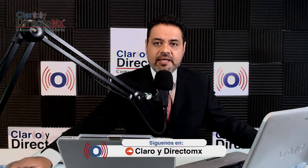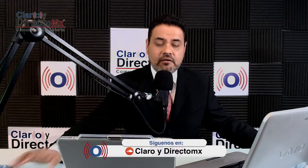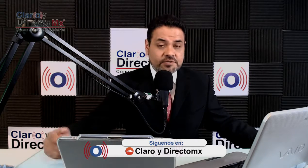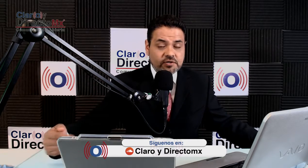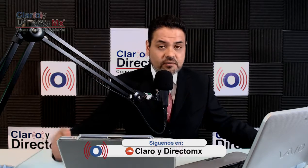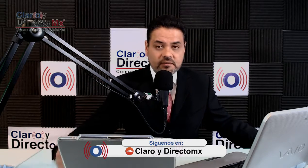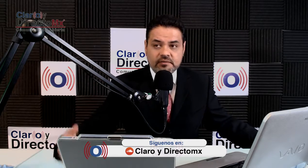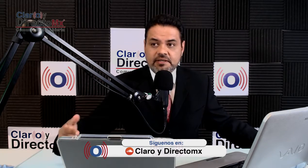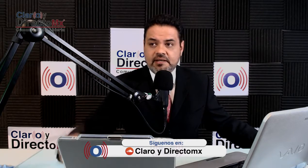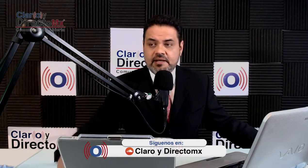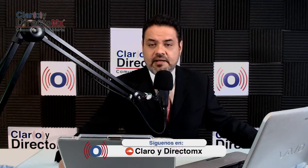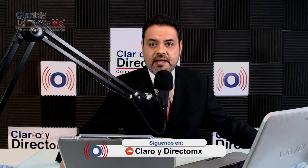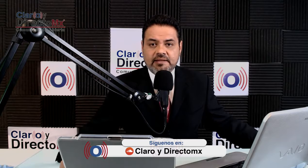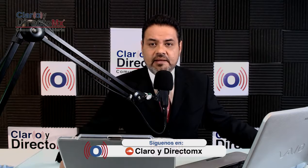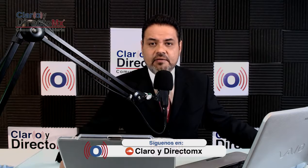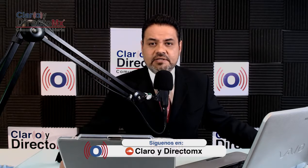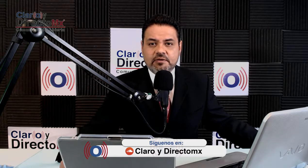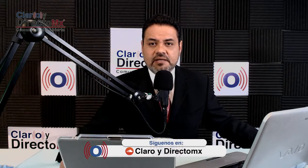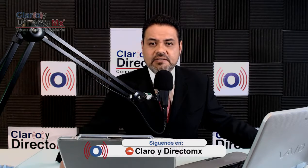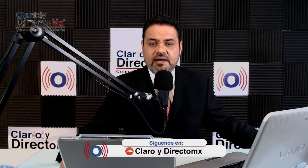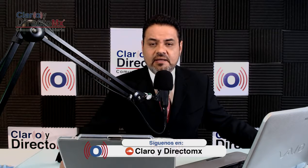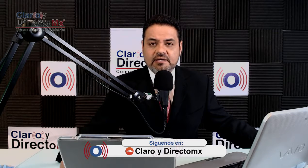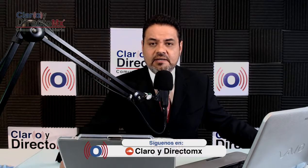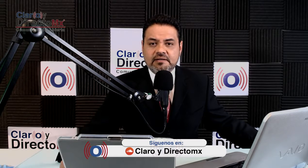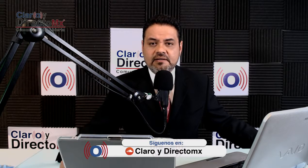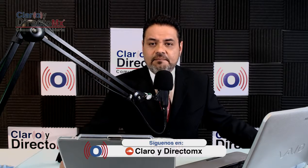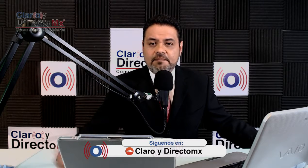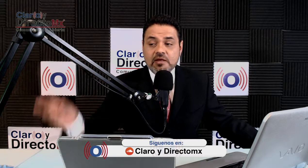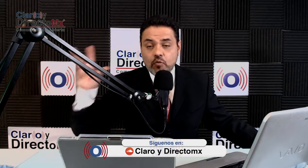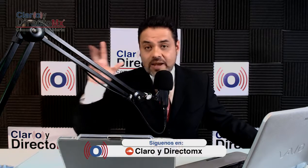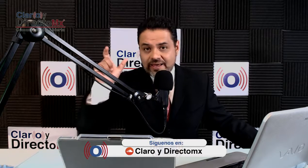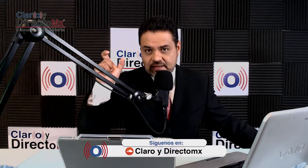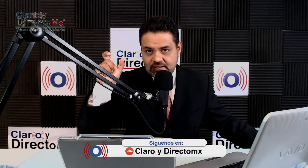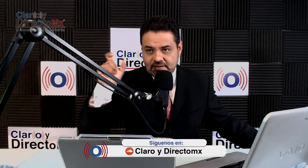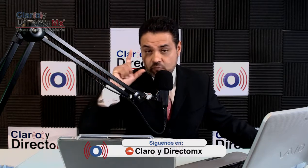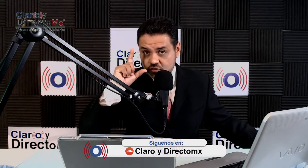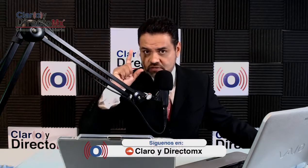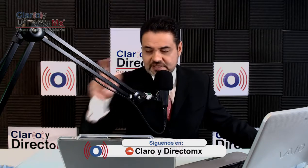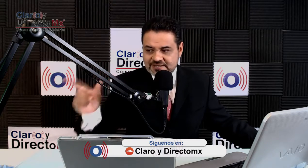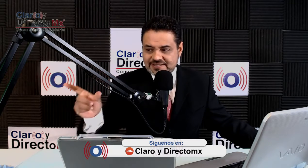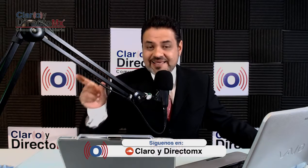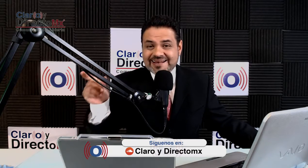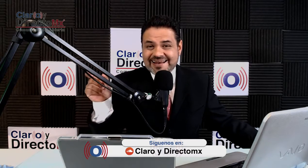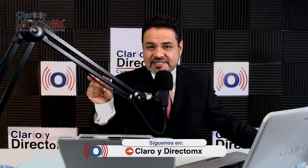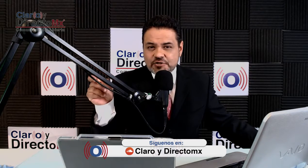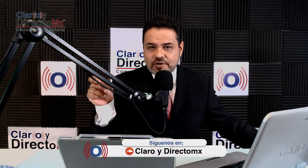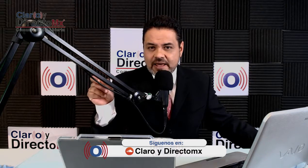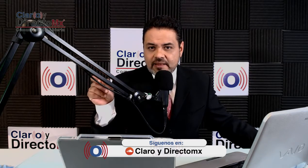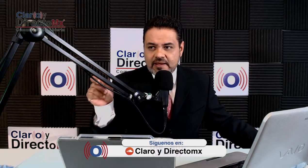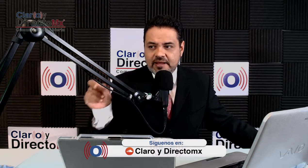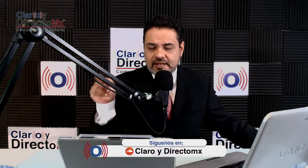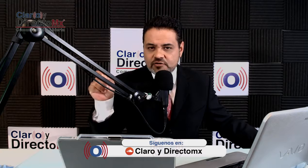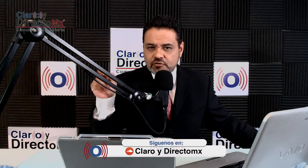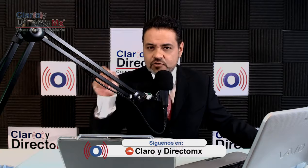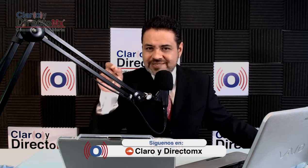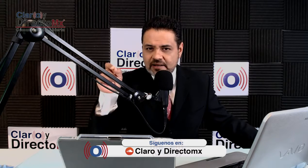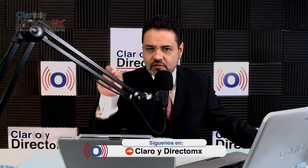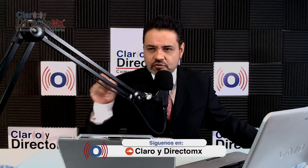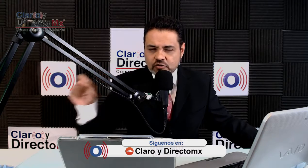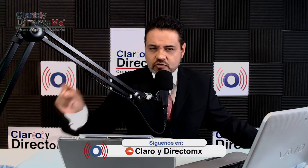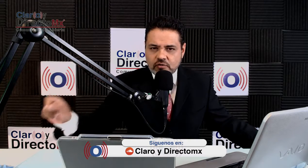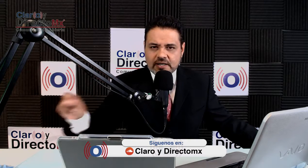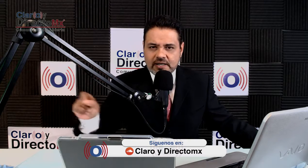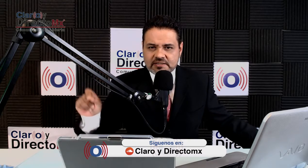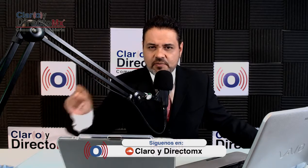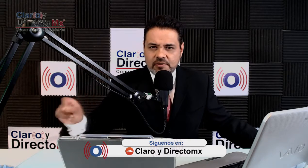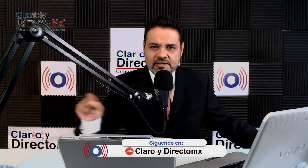la irrupción de la delincuencia organizada, quien vinculada muchas veces y relacionada en asuntos de